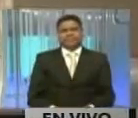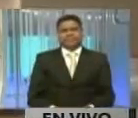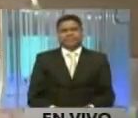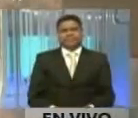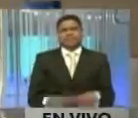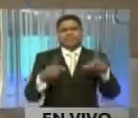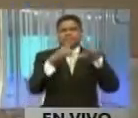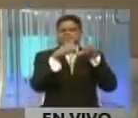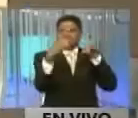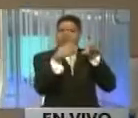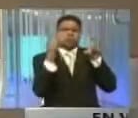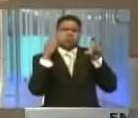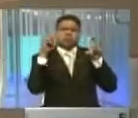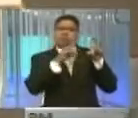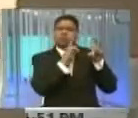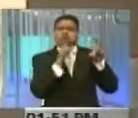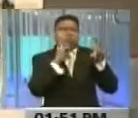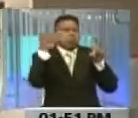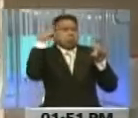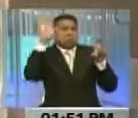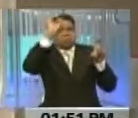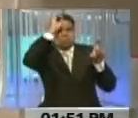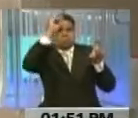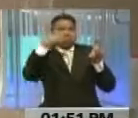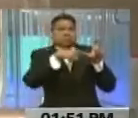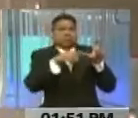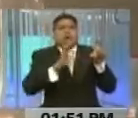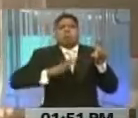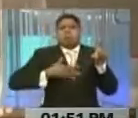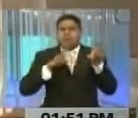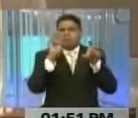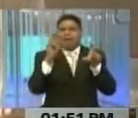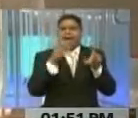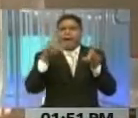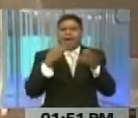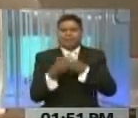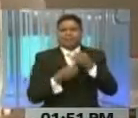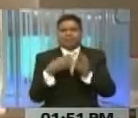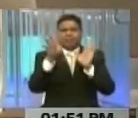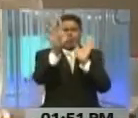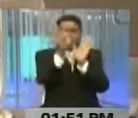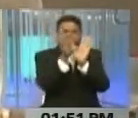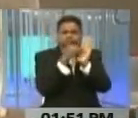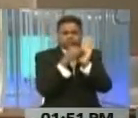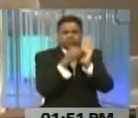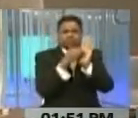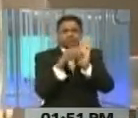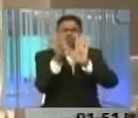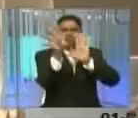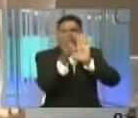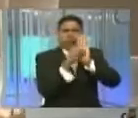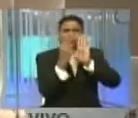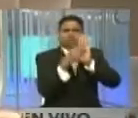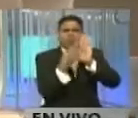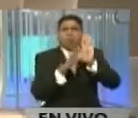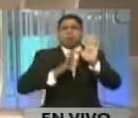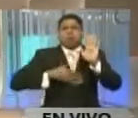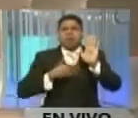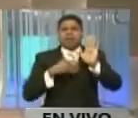para descargar estas cosas, que no sé cómo se llama, pero usted puede hacerlo desde su teléfono y tendrá en su teléfono toda la programación